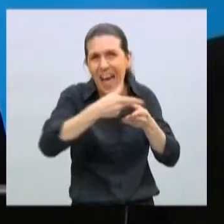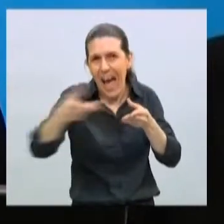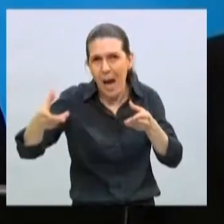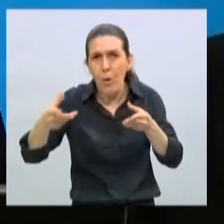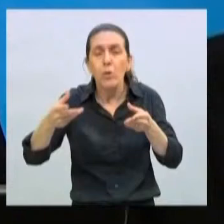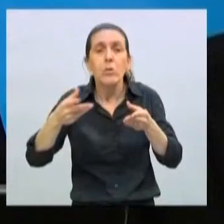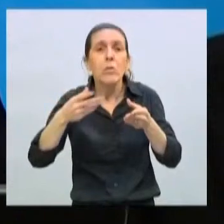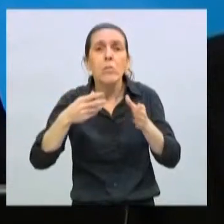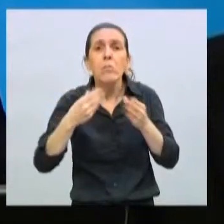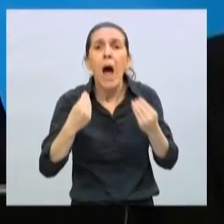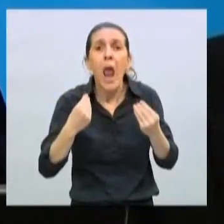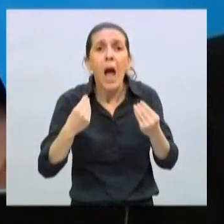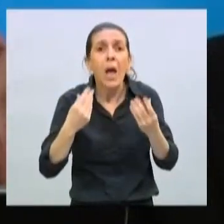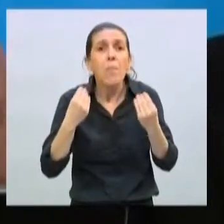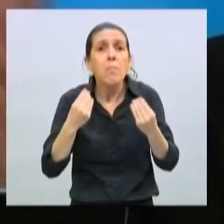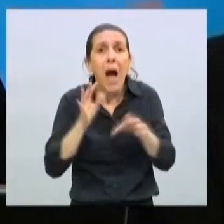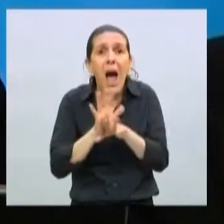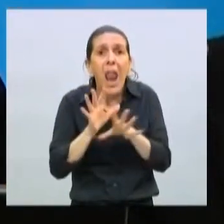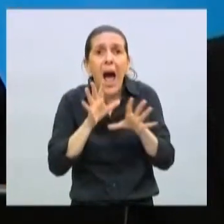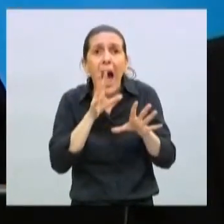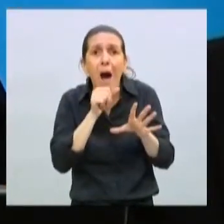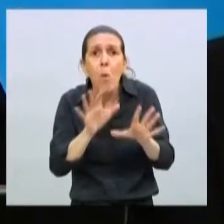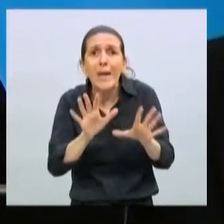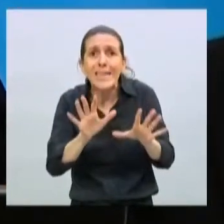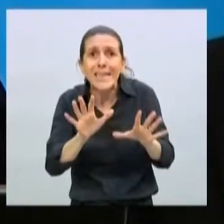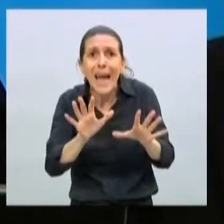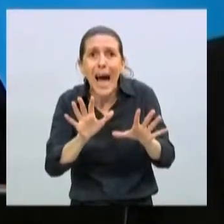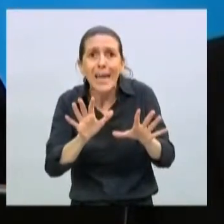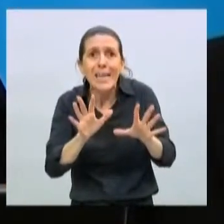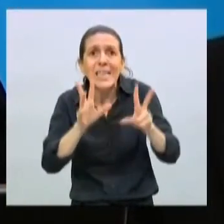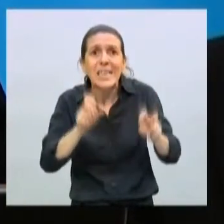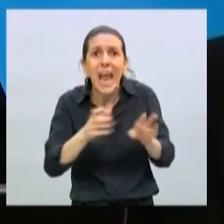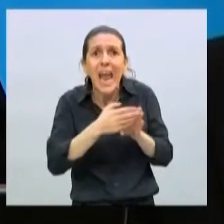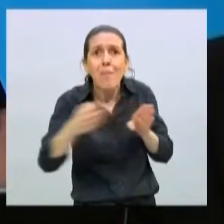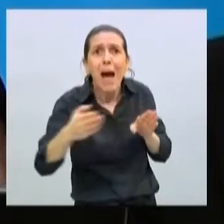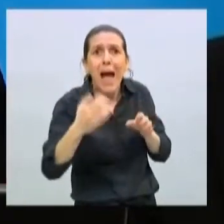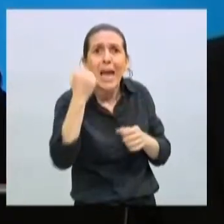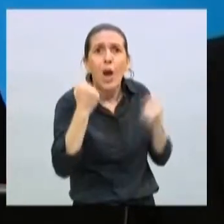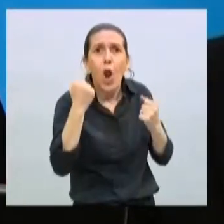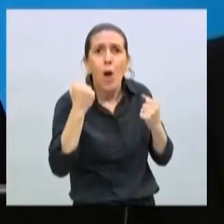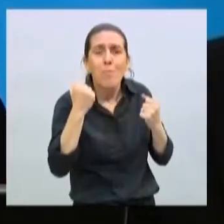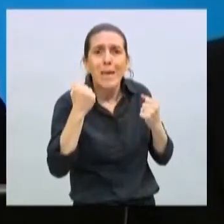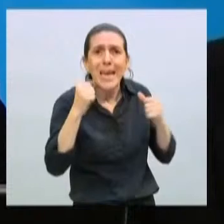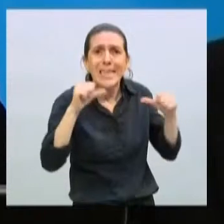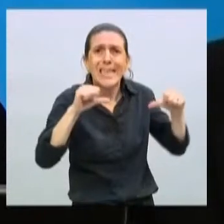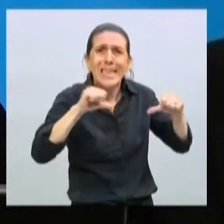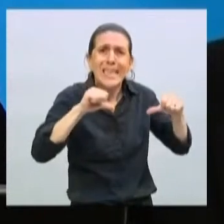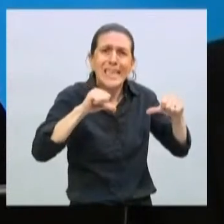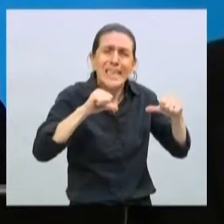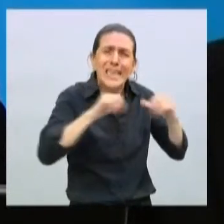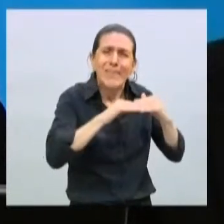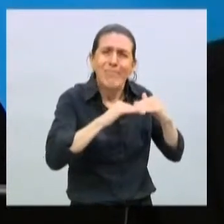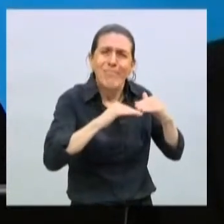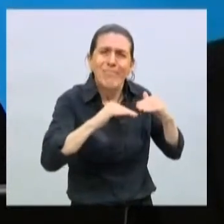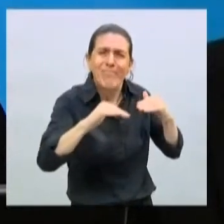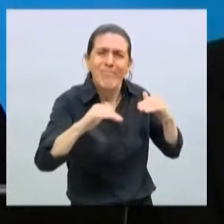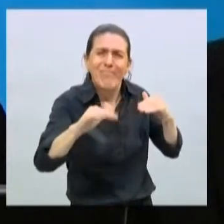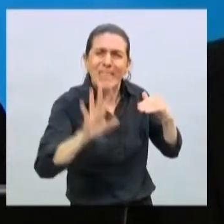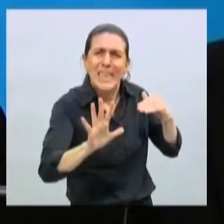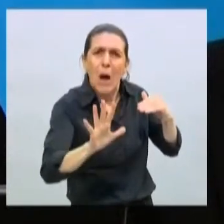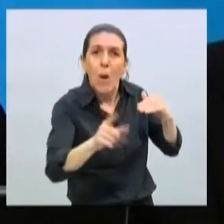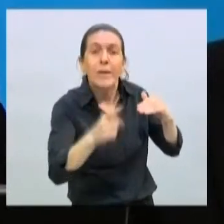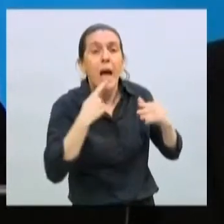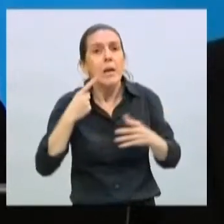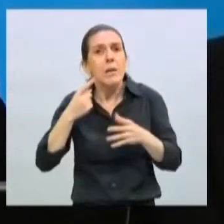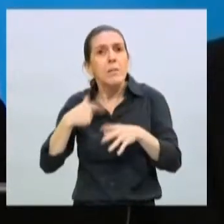para sostener esta suerte de hibernación que sufre la economía. Así que nosotros estamos ayudando a las